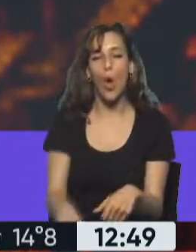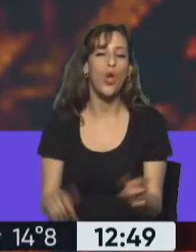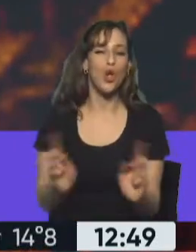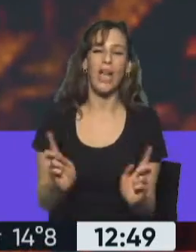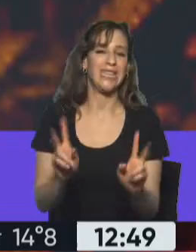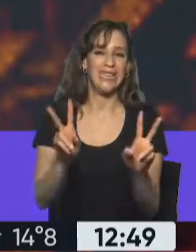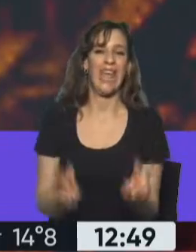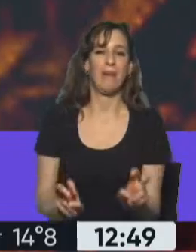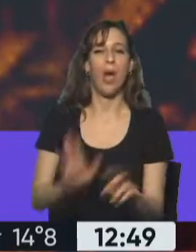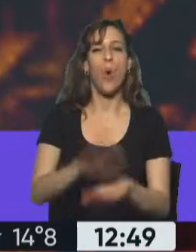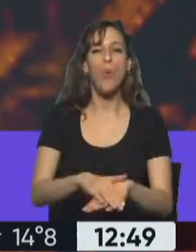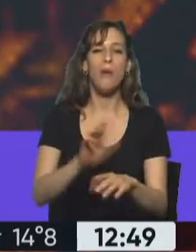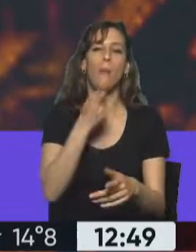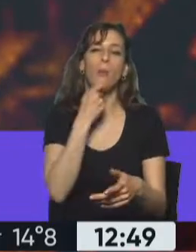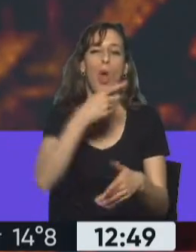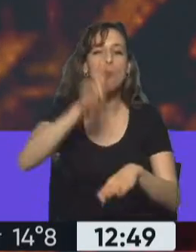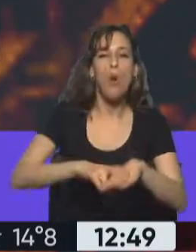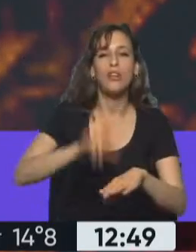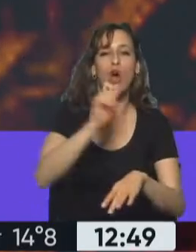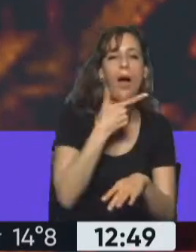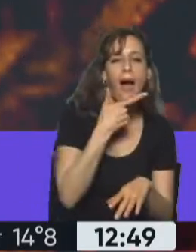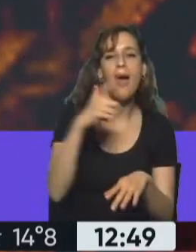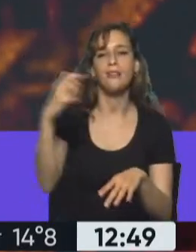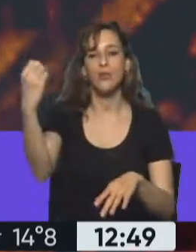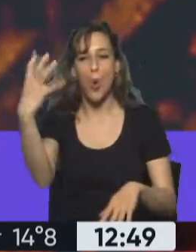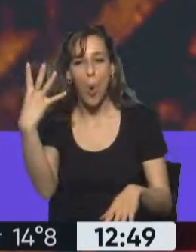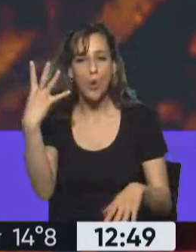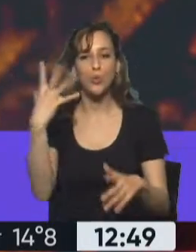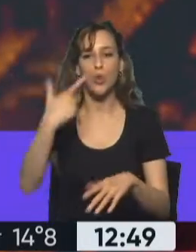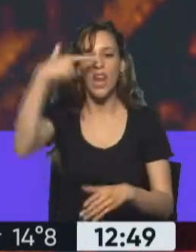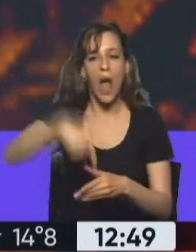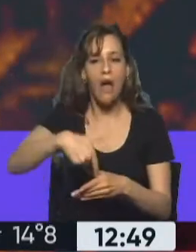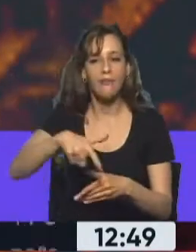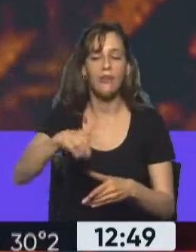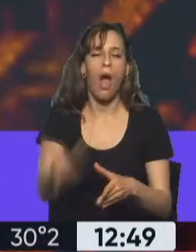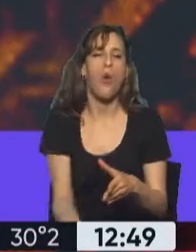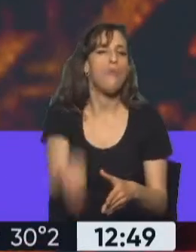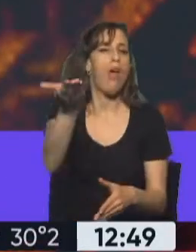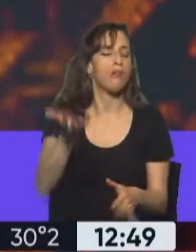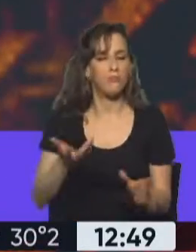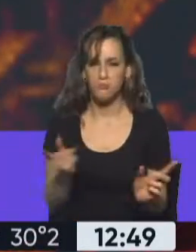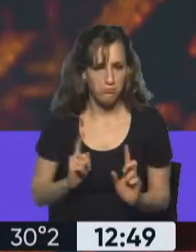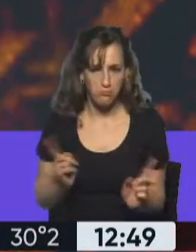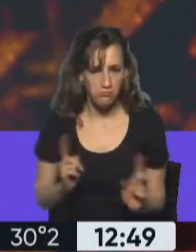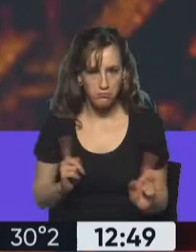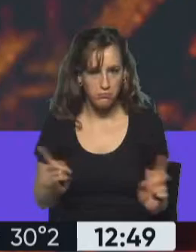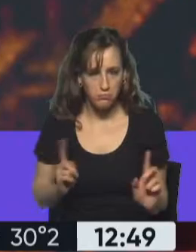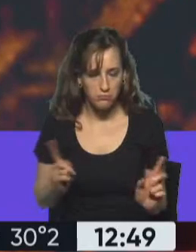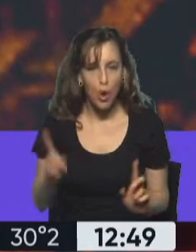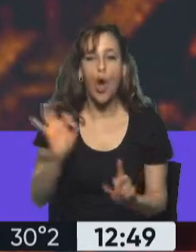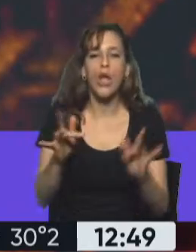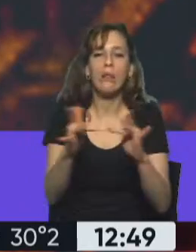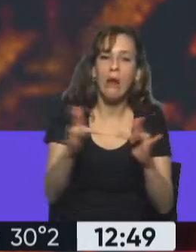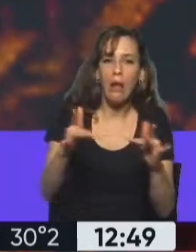de tarifas ni de luz ni de gas, no está pasando que hay aumento de naftas, no está pasando que está habiendo otros aumentos relevantes como telecomunicaciones que en algún momento